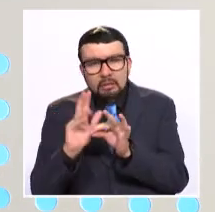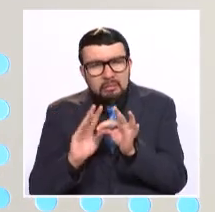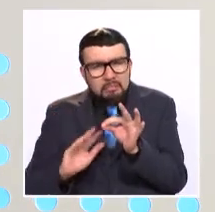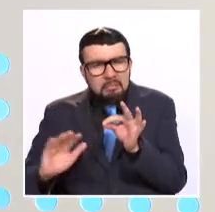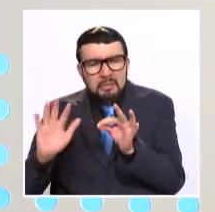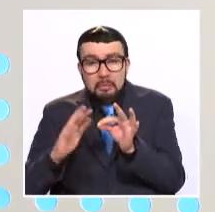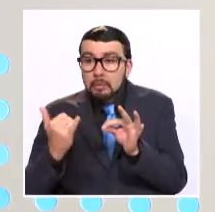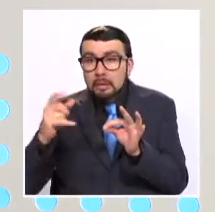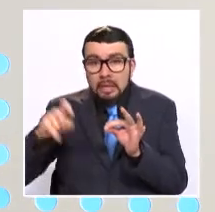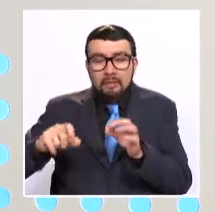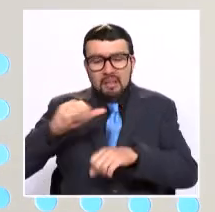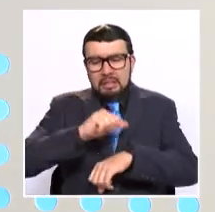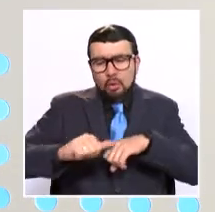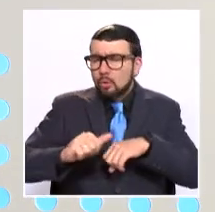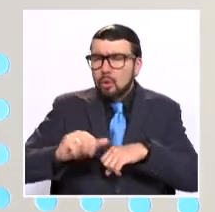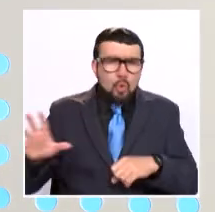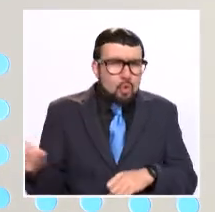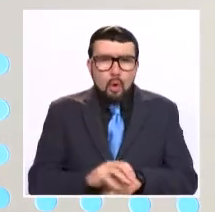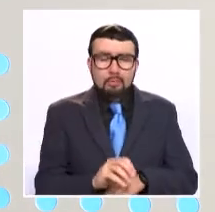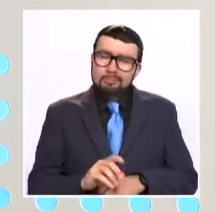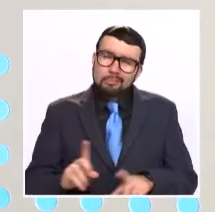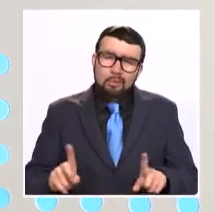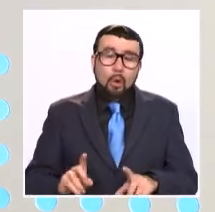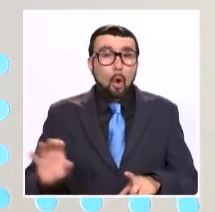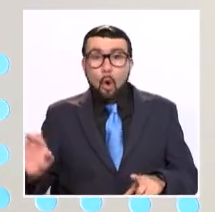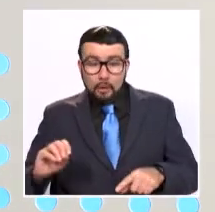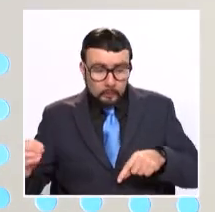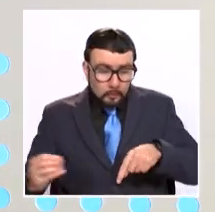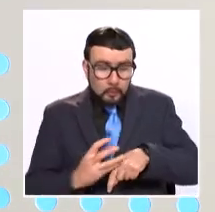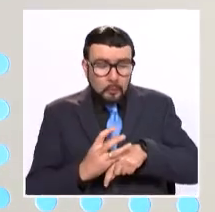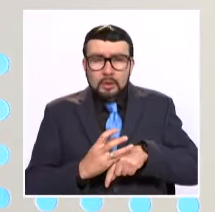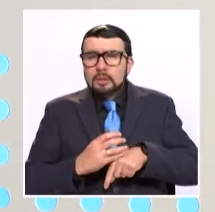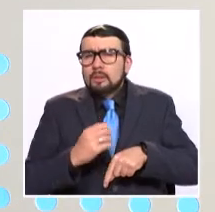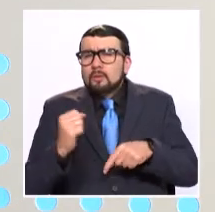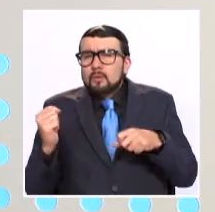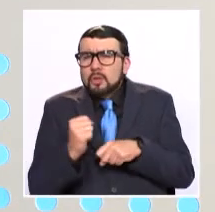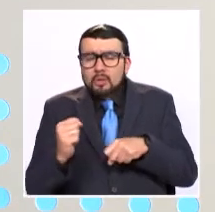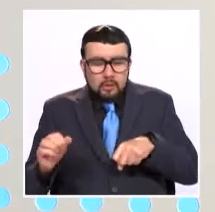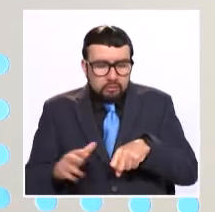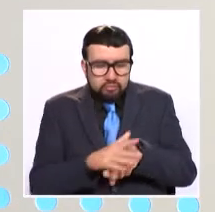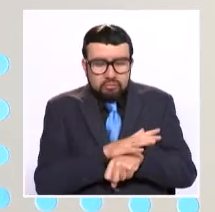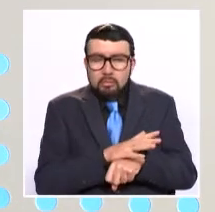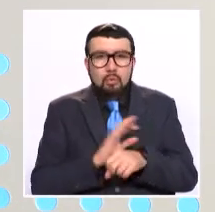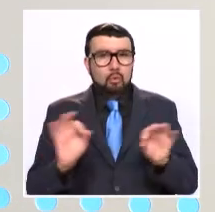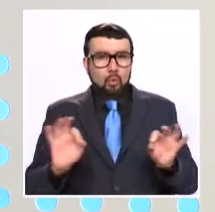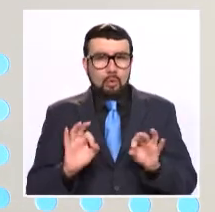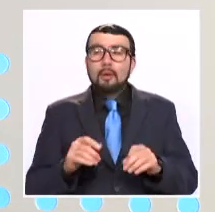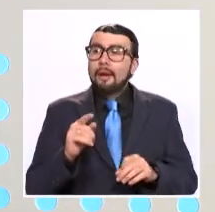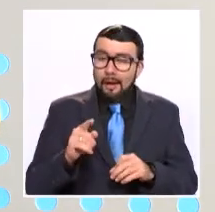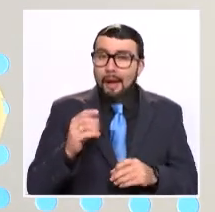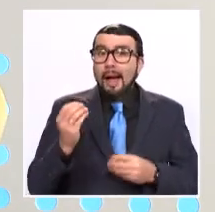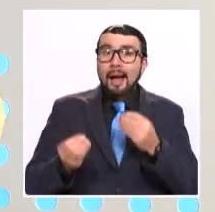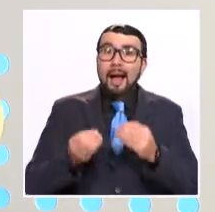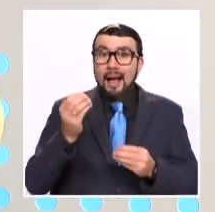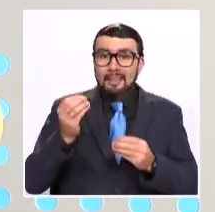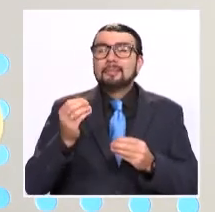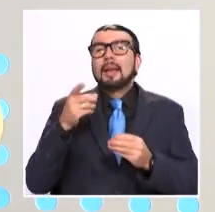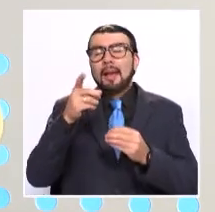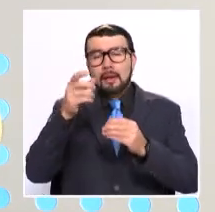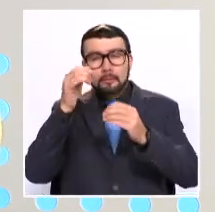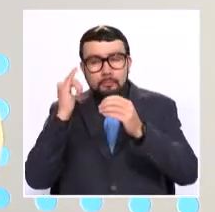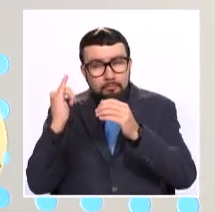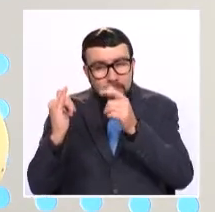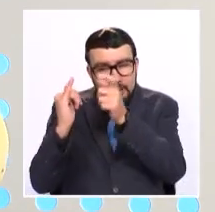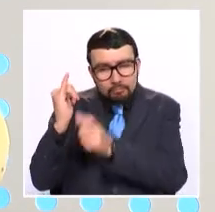tratamientos quirúrgicos o crioterapias y demás. Por eso se hace la colposcopia, que es la que nos determina el grado